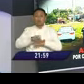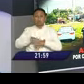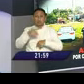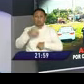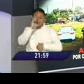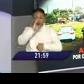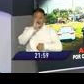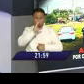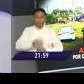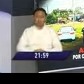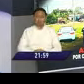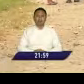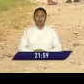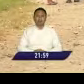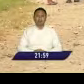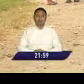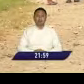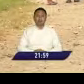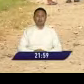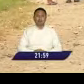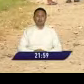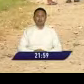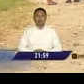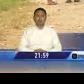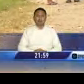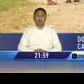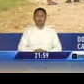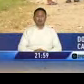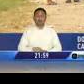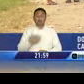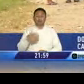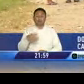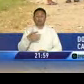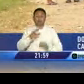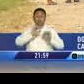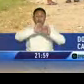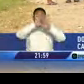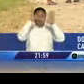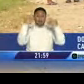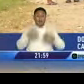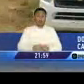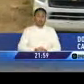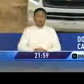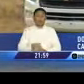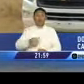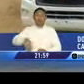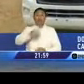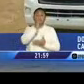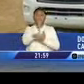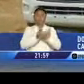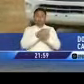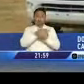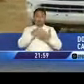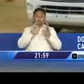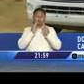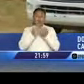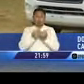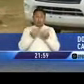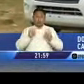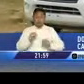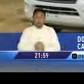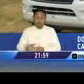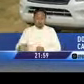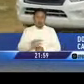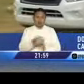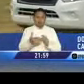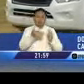los disparos. Fue una mañana violenta. Lo que sería una jornada de repartición de tierras entre familiares terminó en